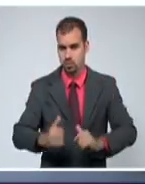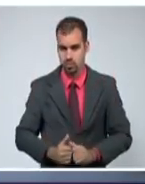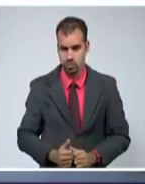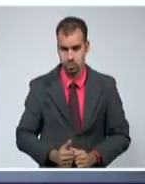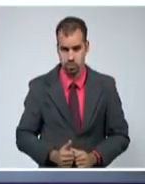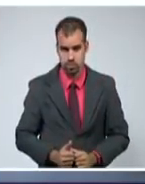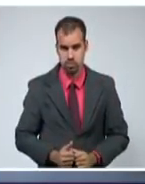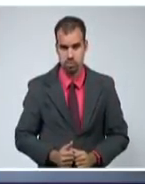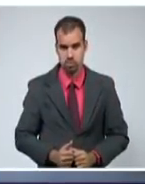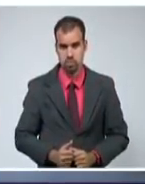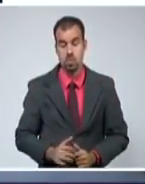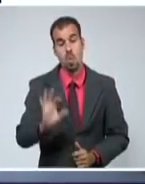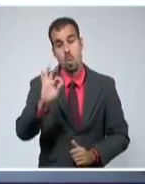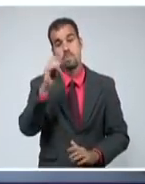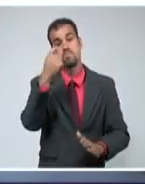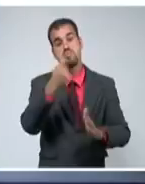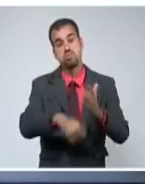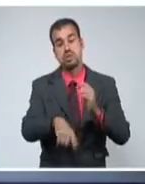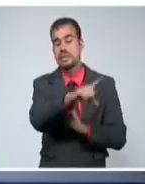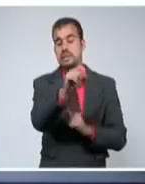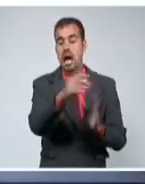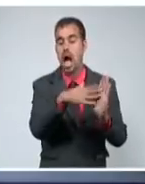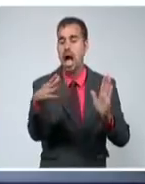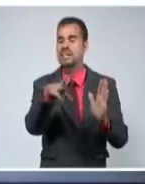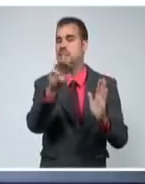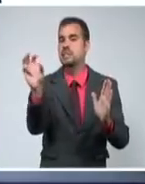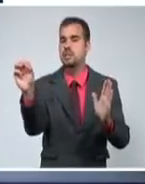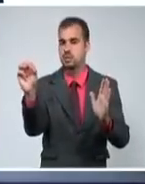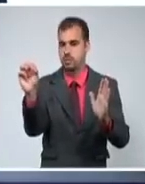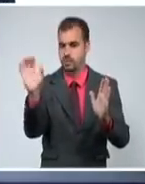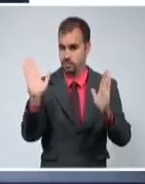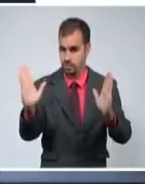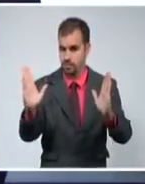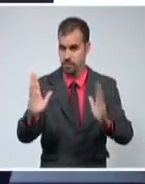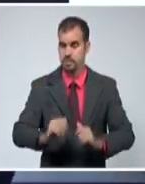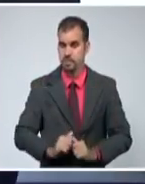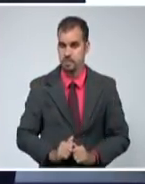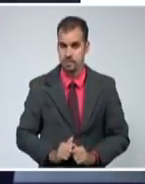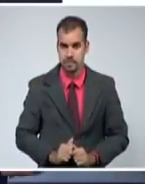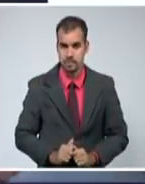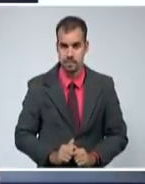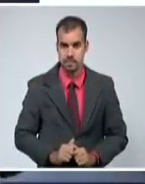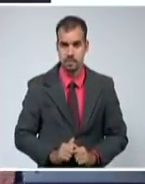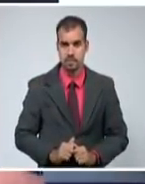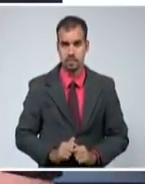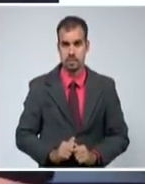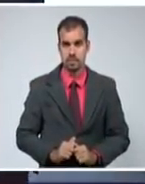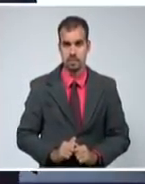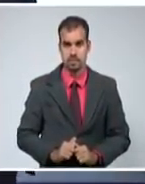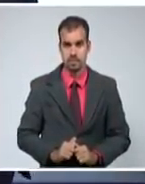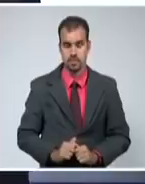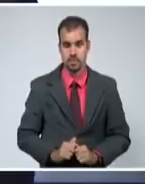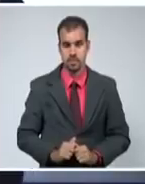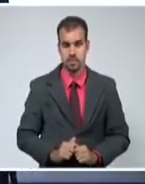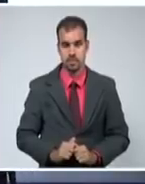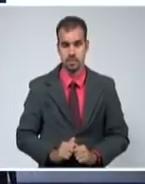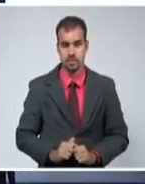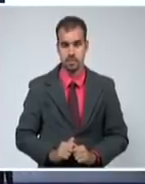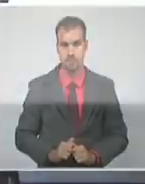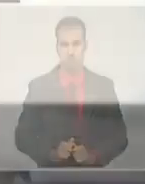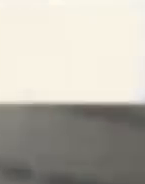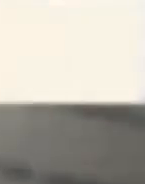cuotas o ambas si quise referirme al desacato antes de la resistencia